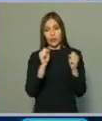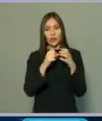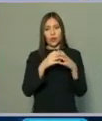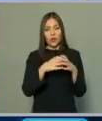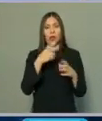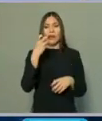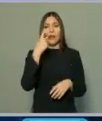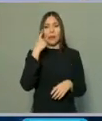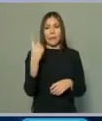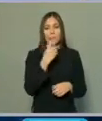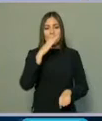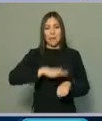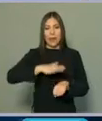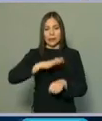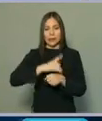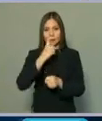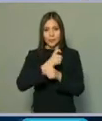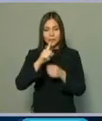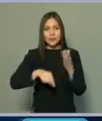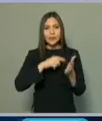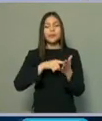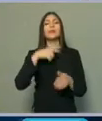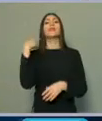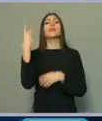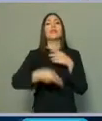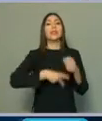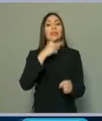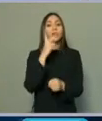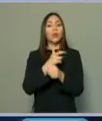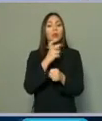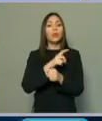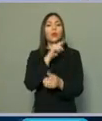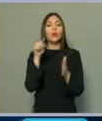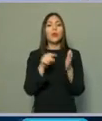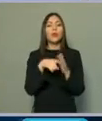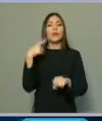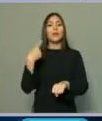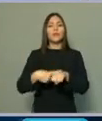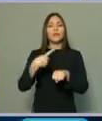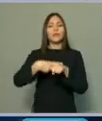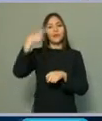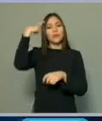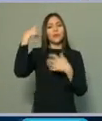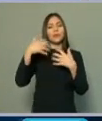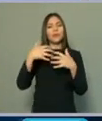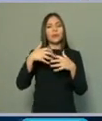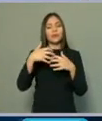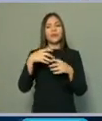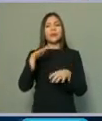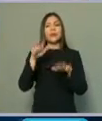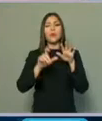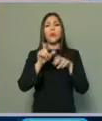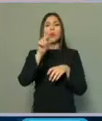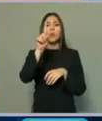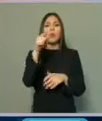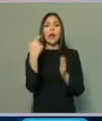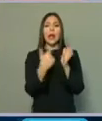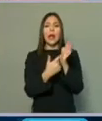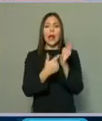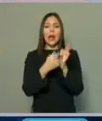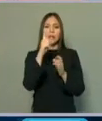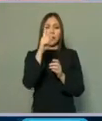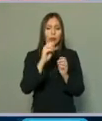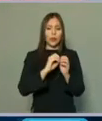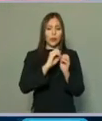frecuente. Luego viene la enfermedad cerebral arterial, que quiere decir que un trombo, una bolita de grasa, se puede